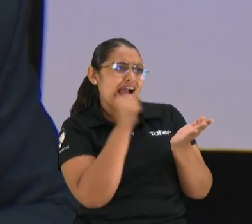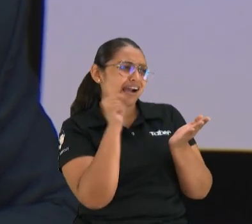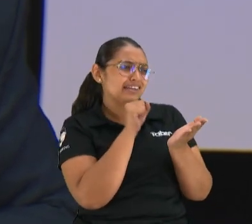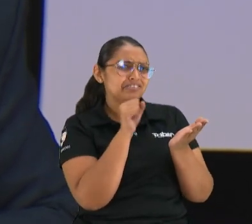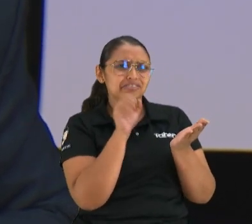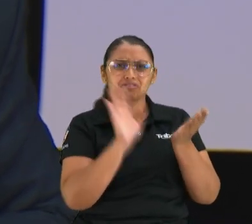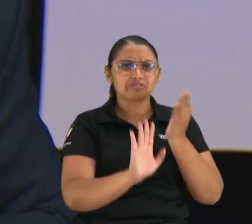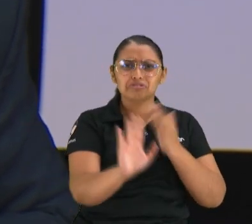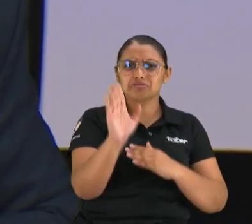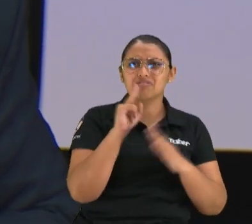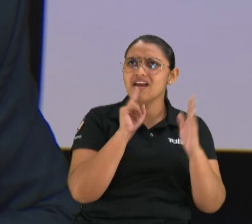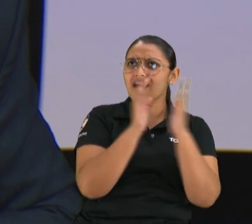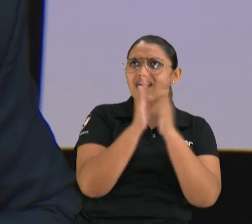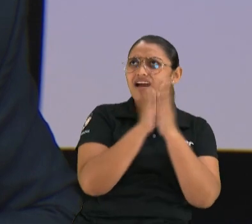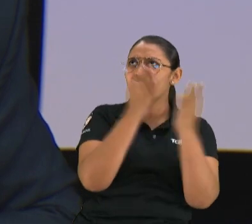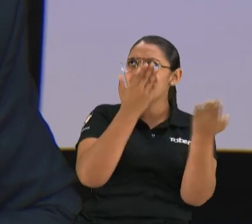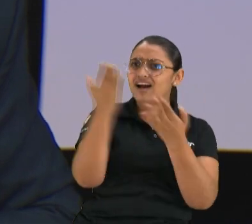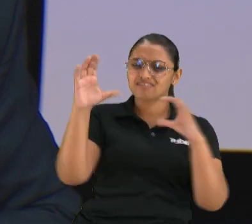30 años